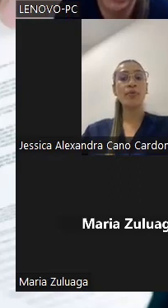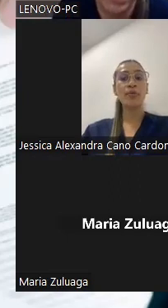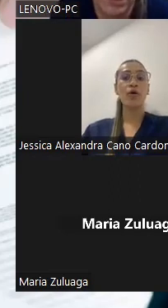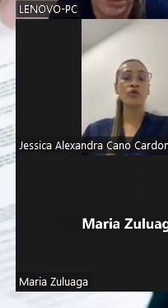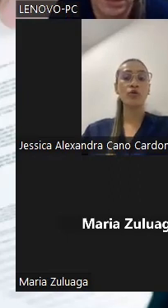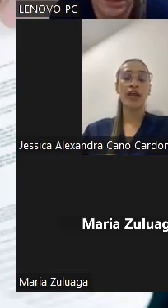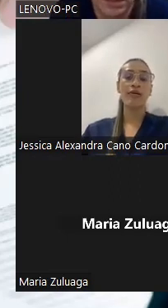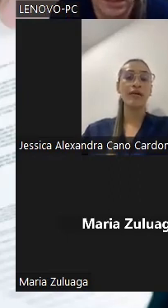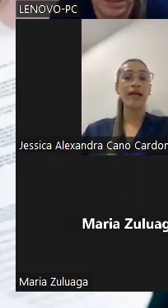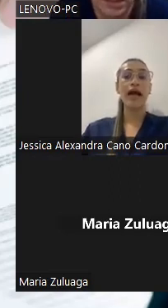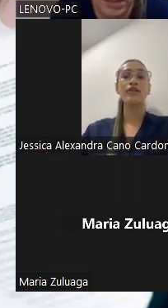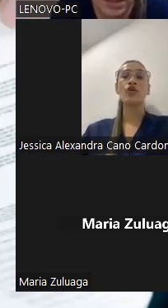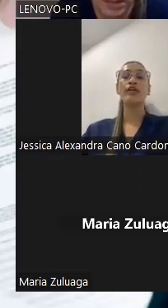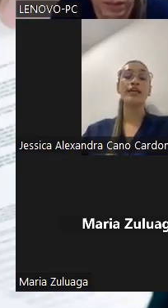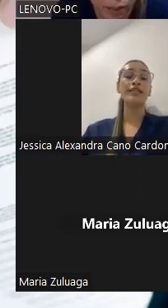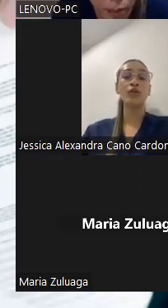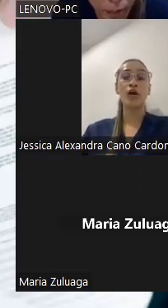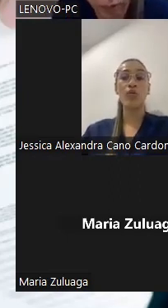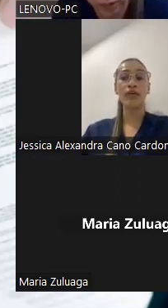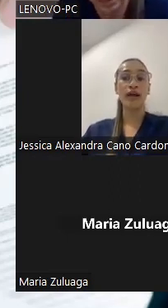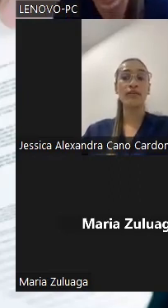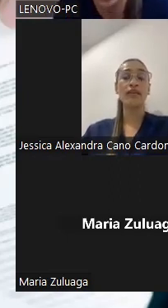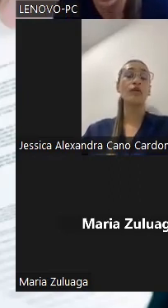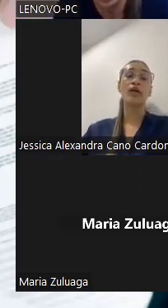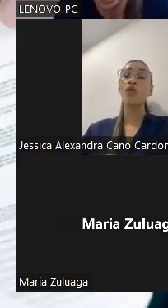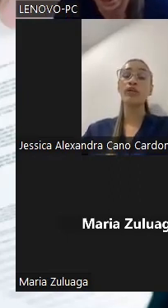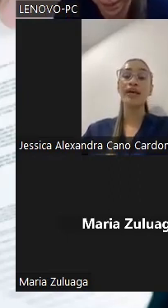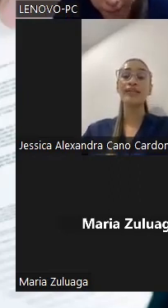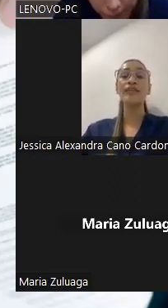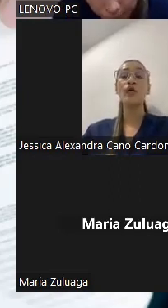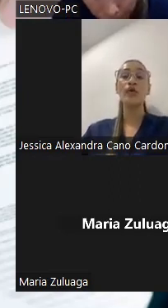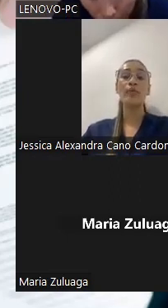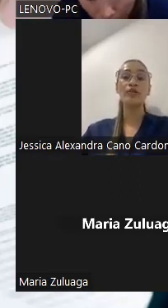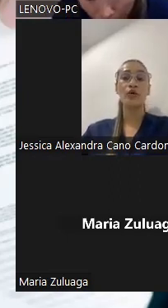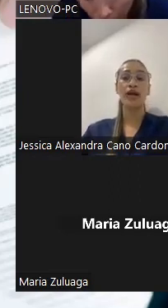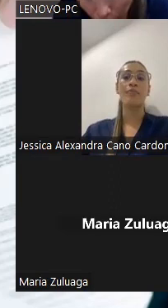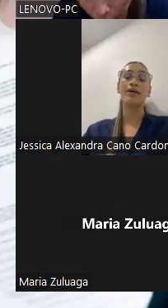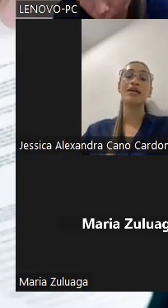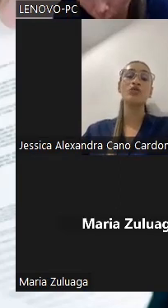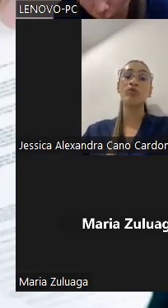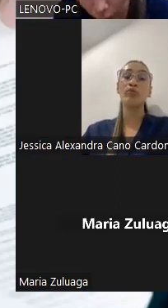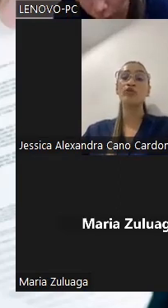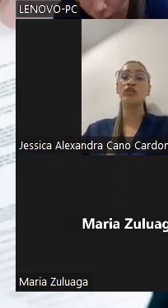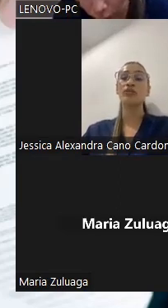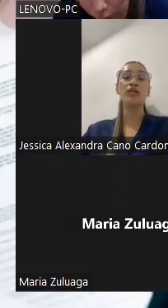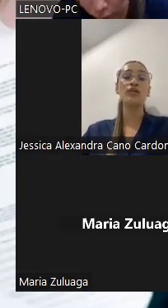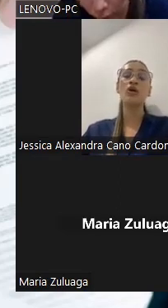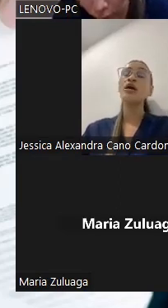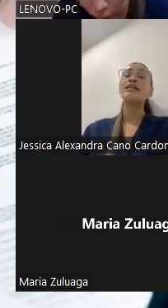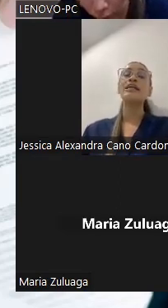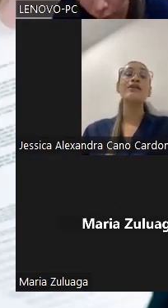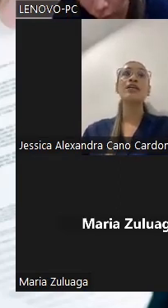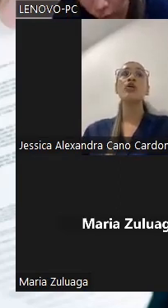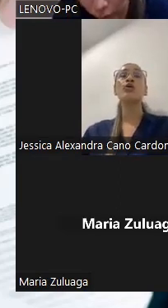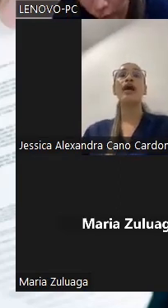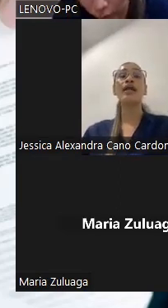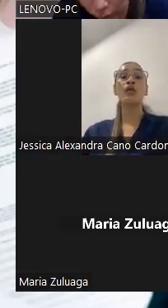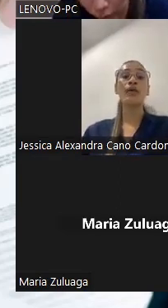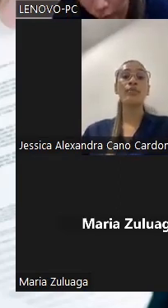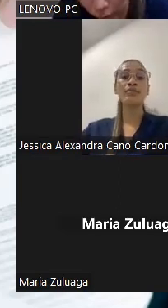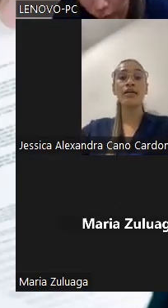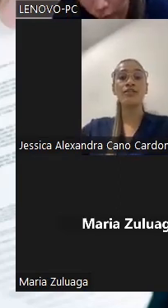ser apropiado consultar a familiares o líderes de alguna comunidad, ninguna persona capaz de dar su propio consentimiento debe ser